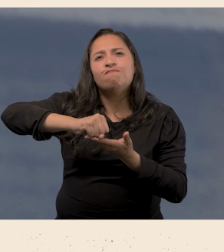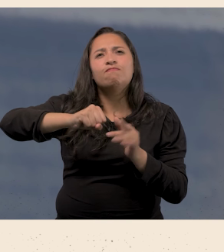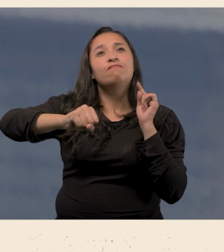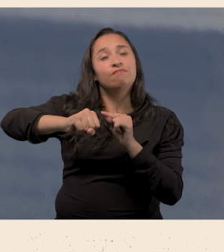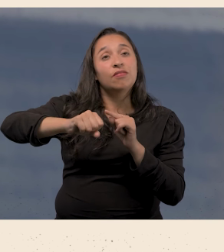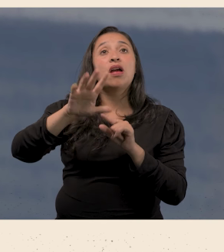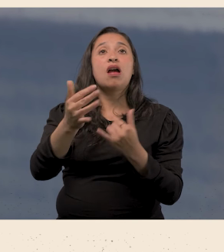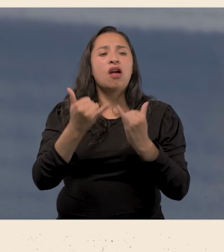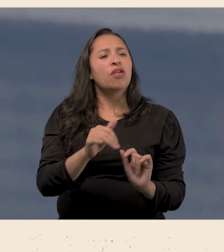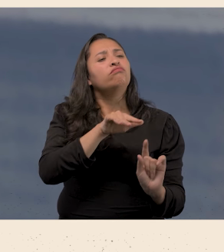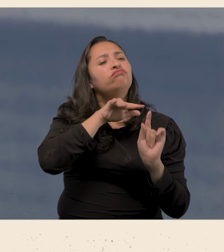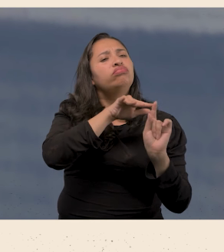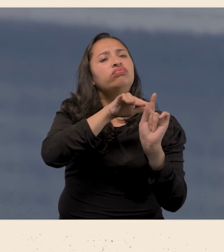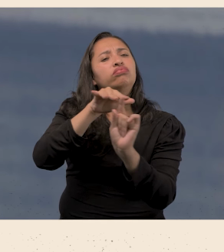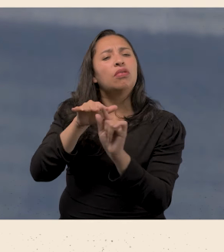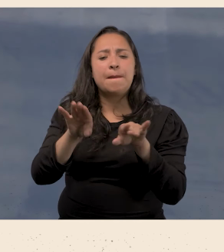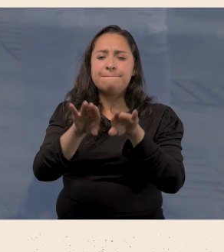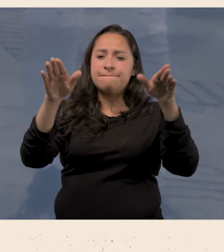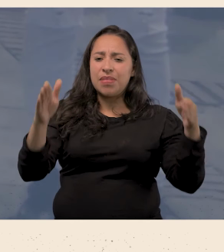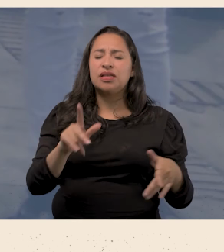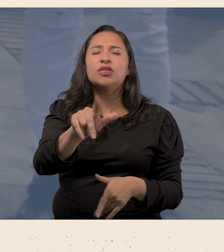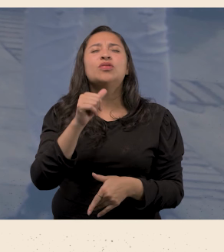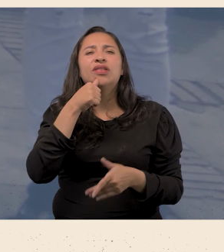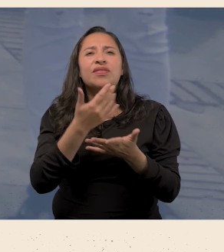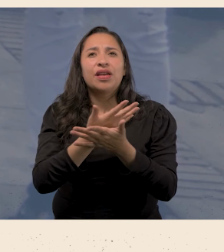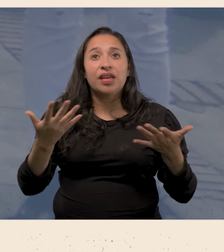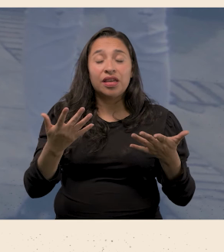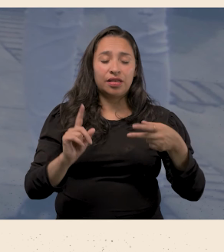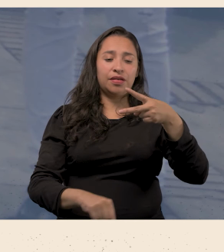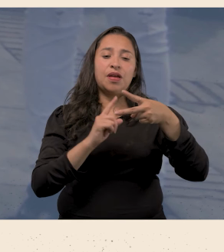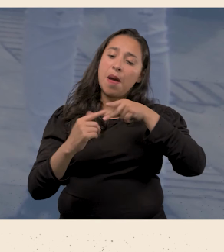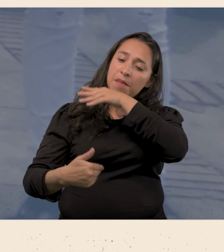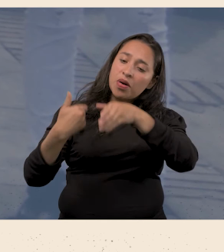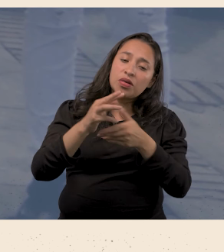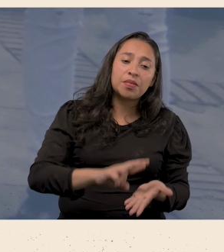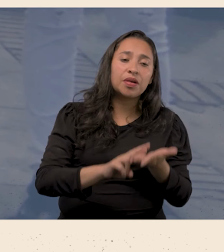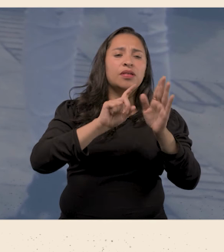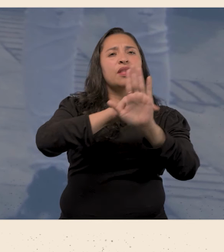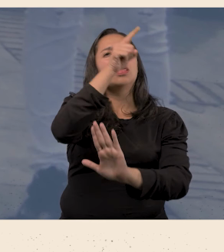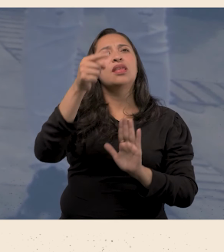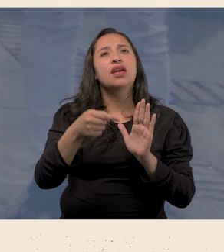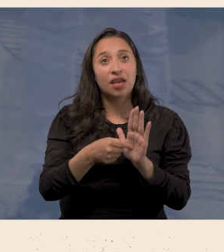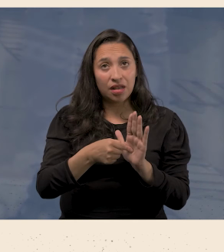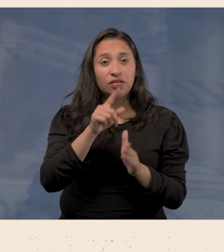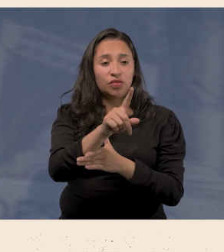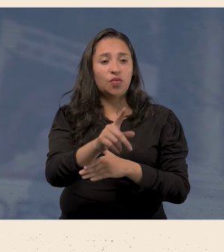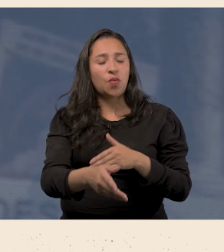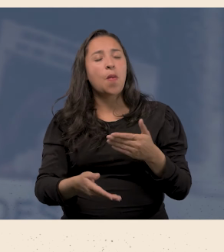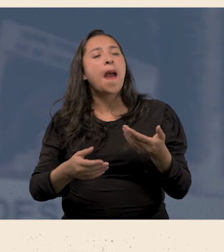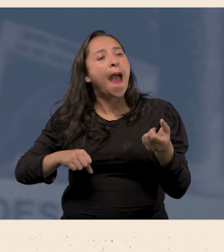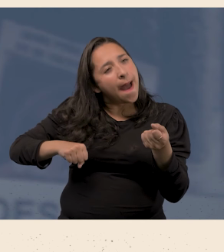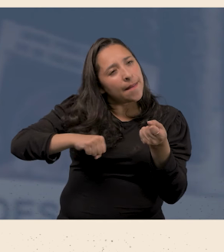derechos. Incidencia desde la mesa de víctimas, procesos de reparación integral, aportes